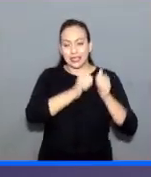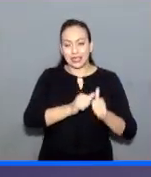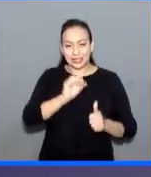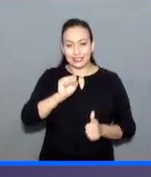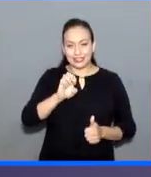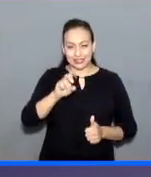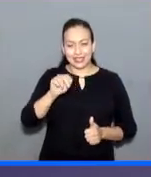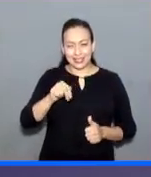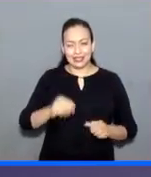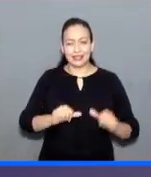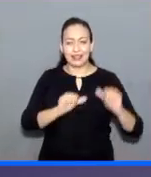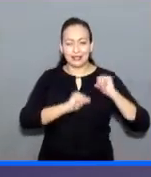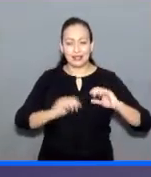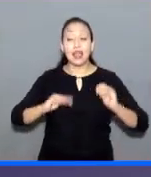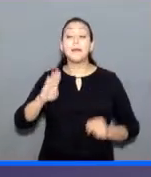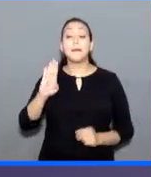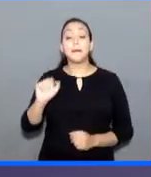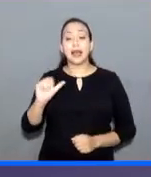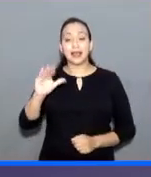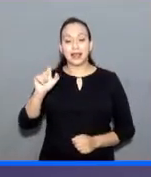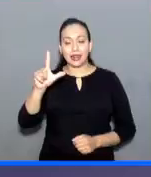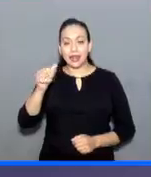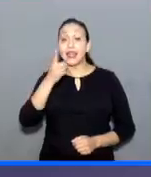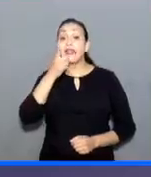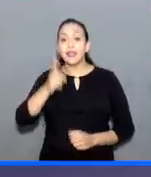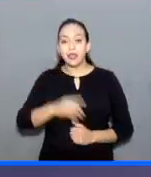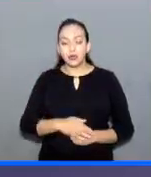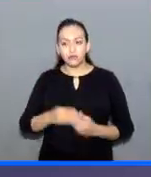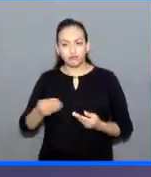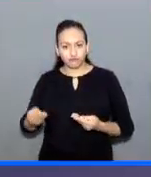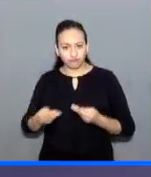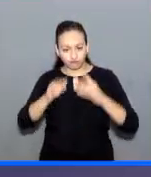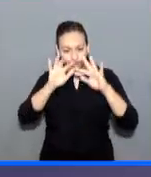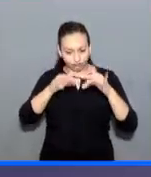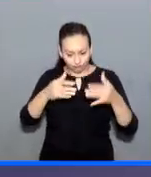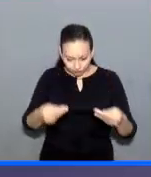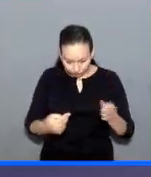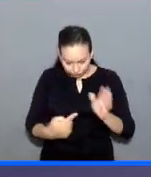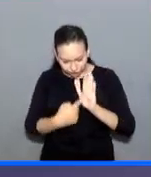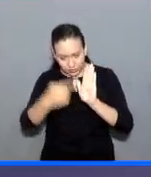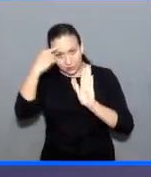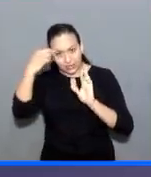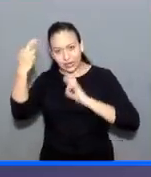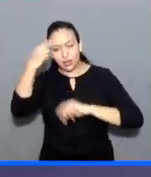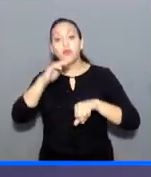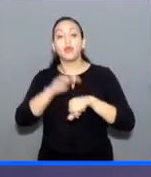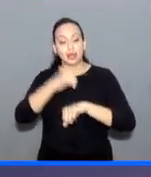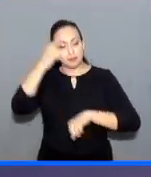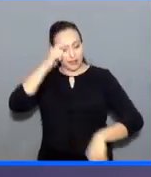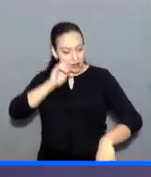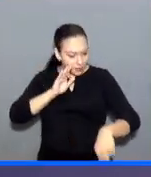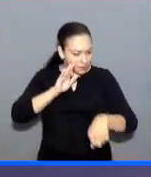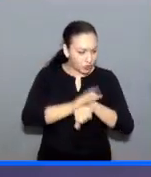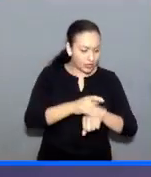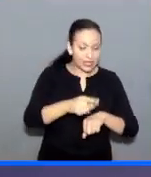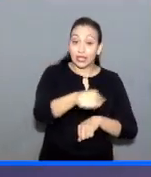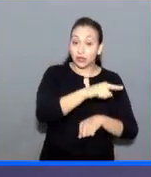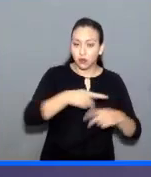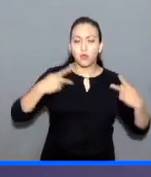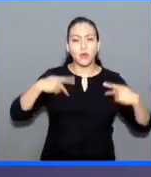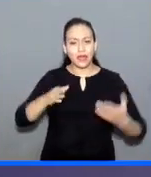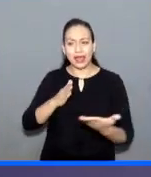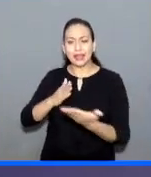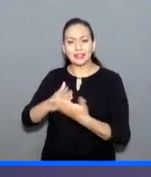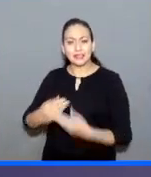Defensoría Pública Federal informó que presentará un recurso de revisión para defender el interés legítimo y el derecho a un medio ambiente sano